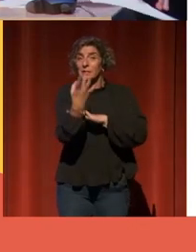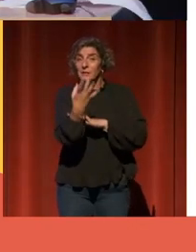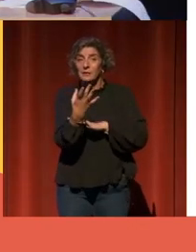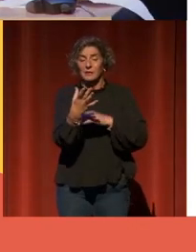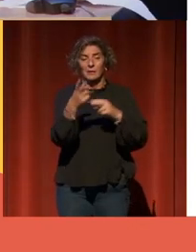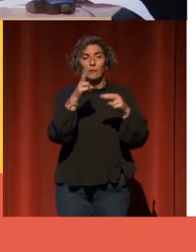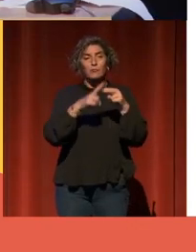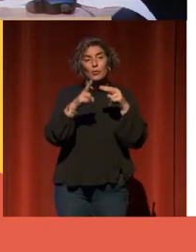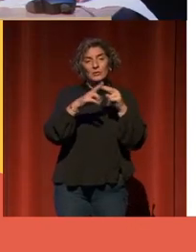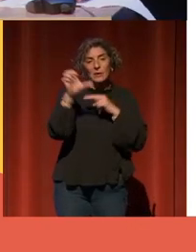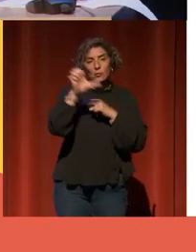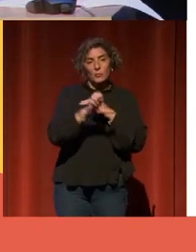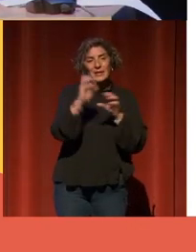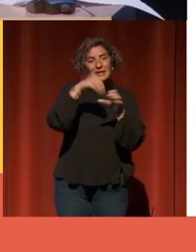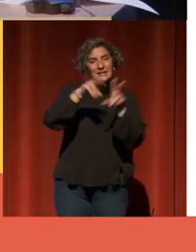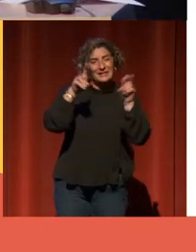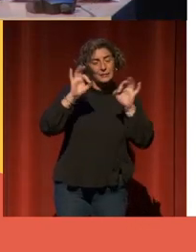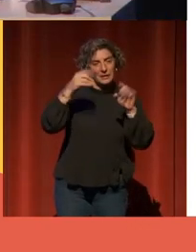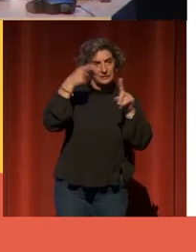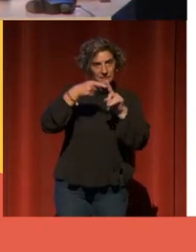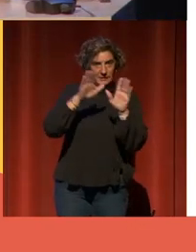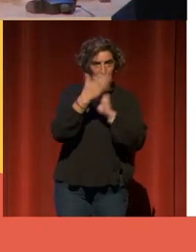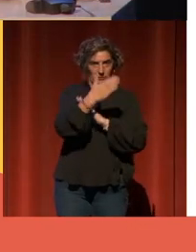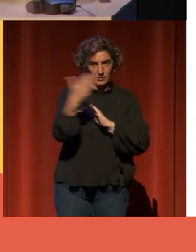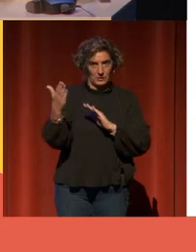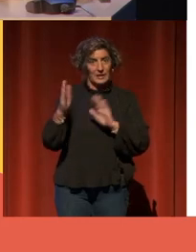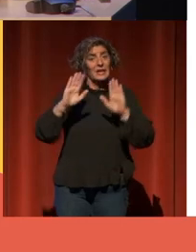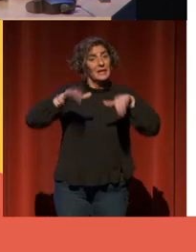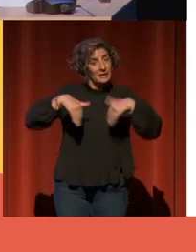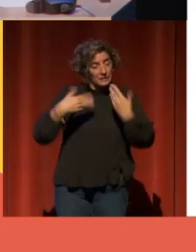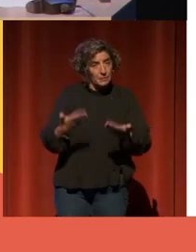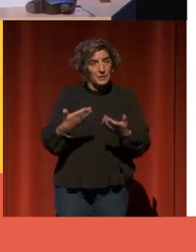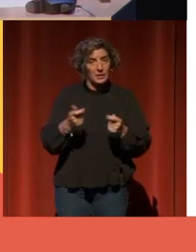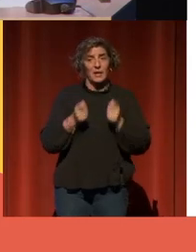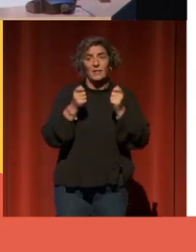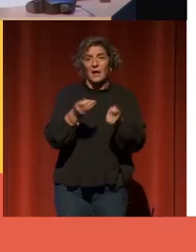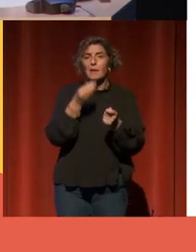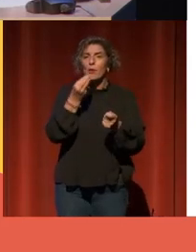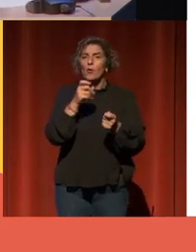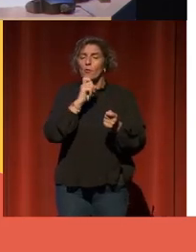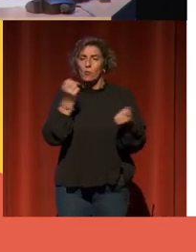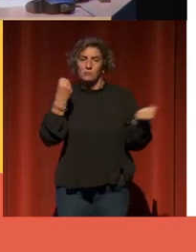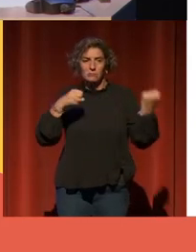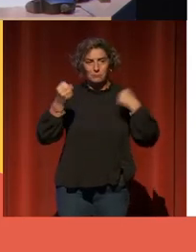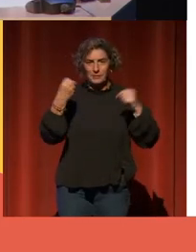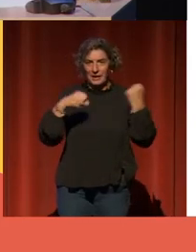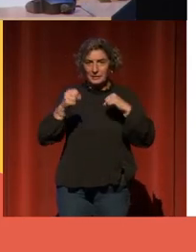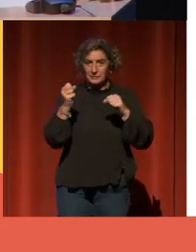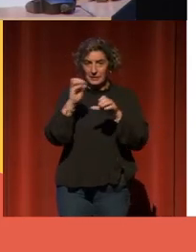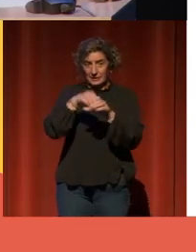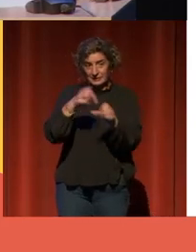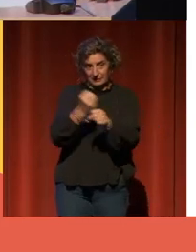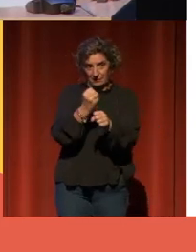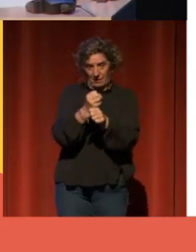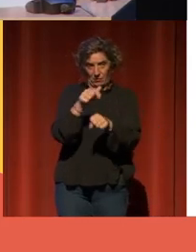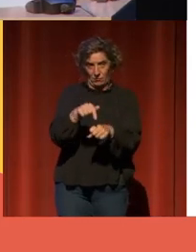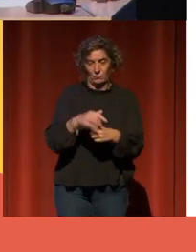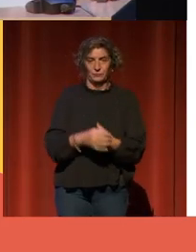bibliotecas Y por último ofrecer mejores prácticas sobre el trabajo que se hace en el